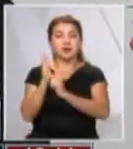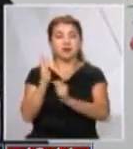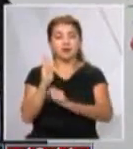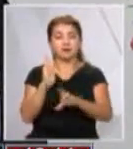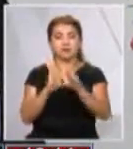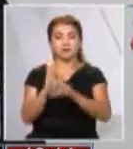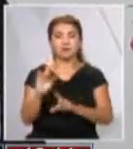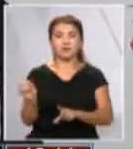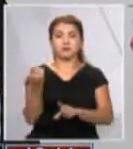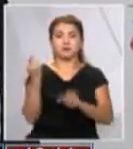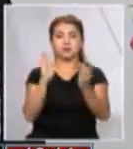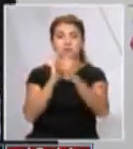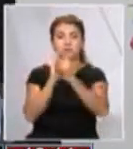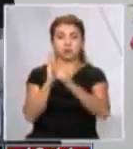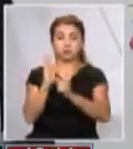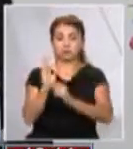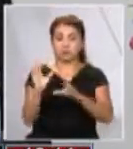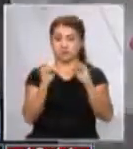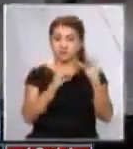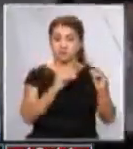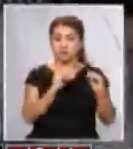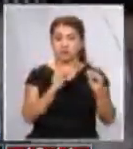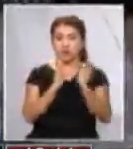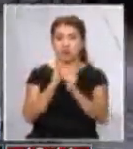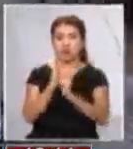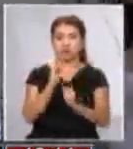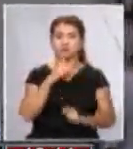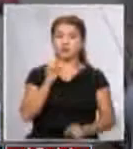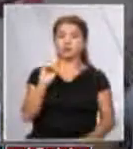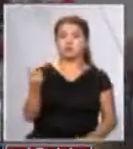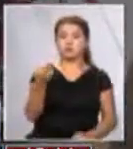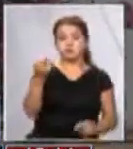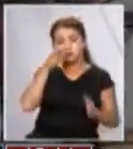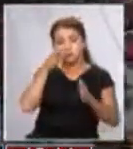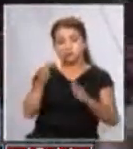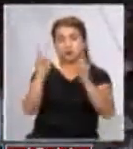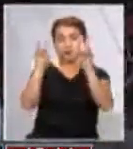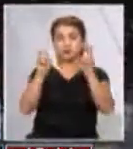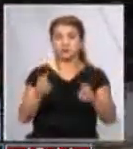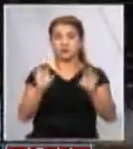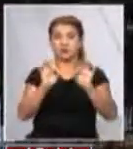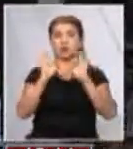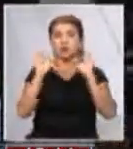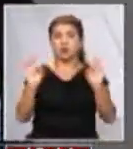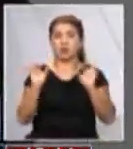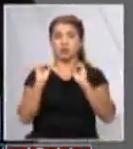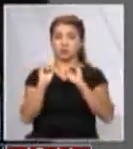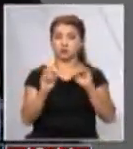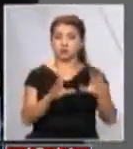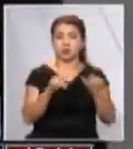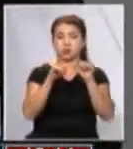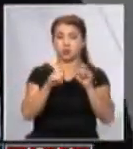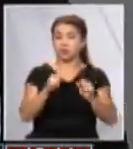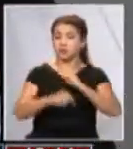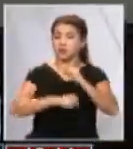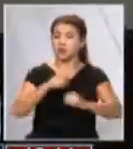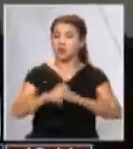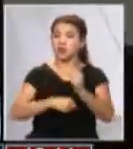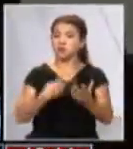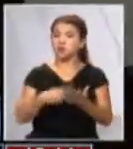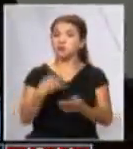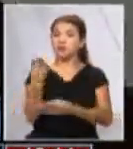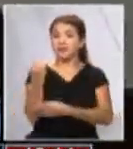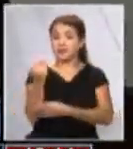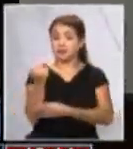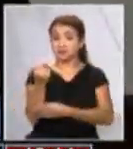los principales puntos que se están abordando. La agenda tiene un principal énfasis en los temas educacionales. Recordemos que durante el año 2014 se